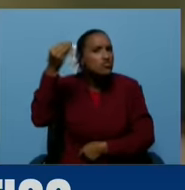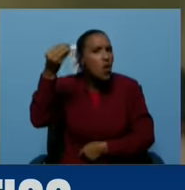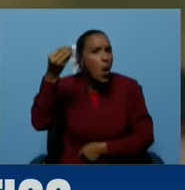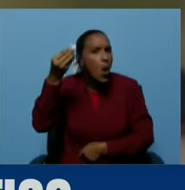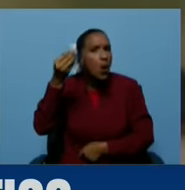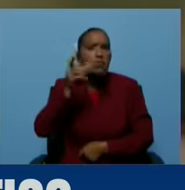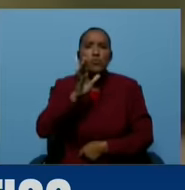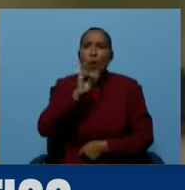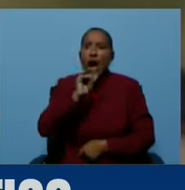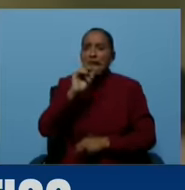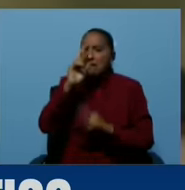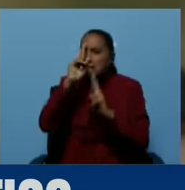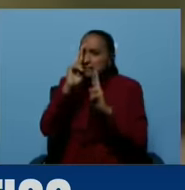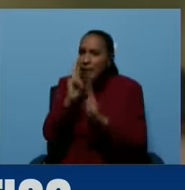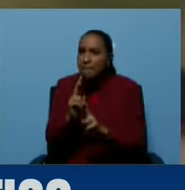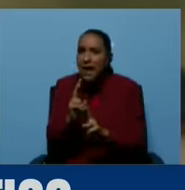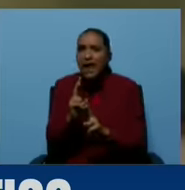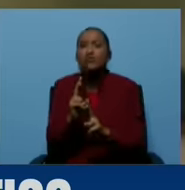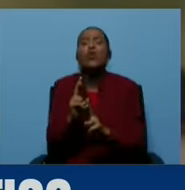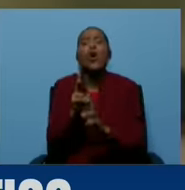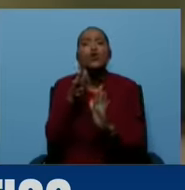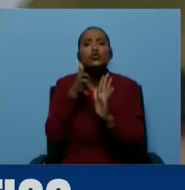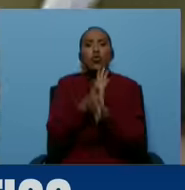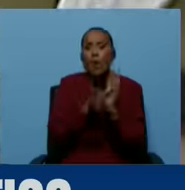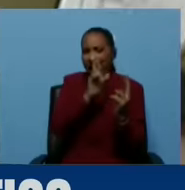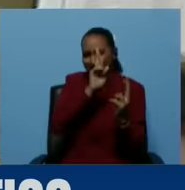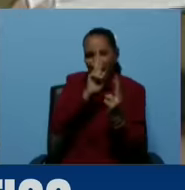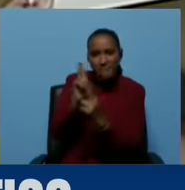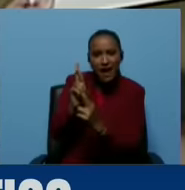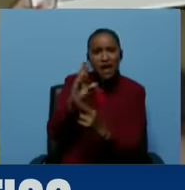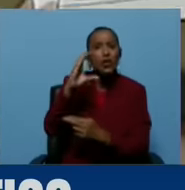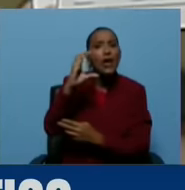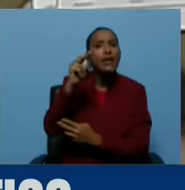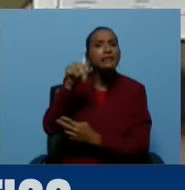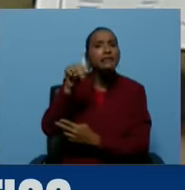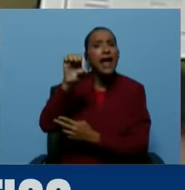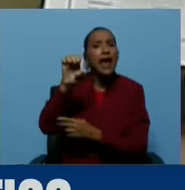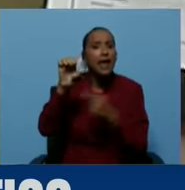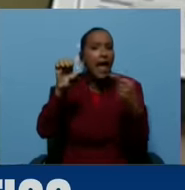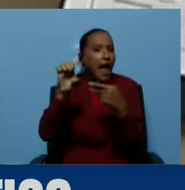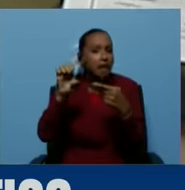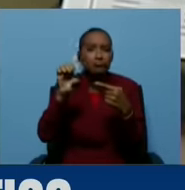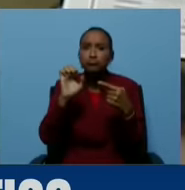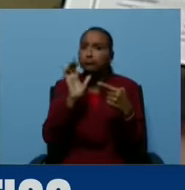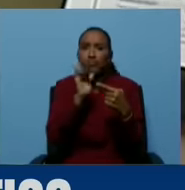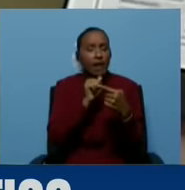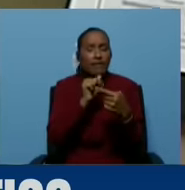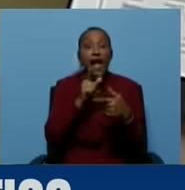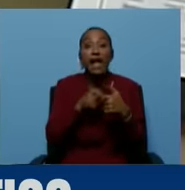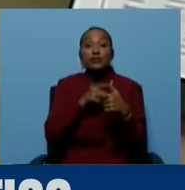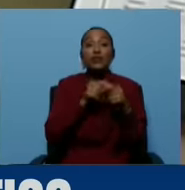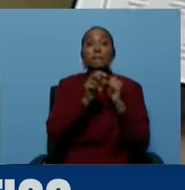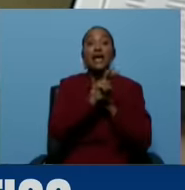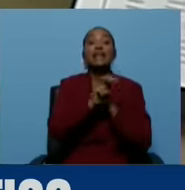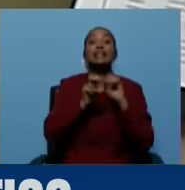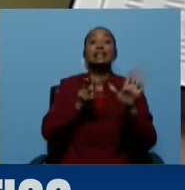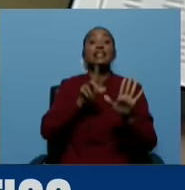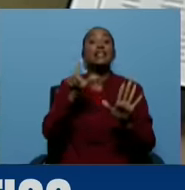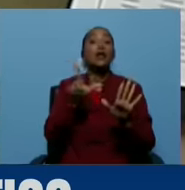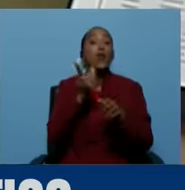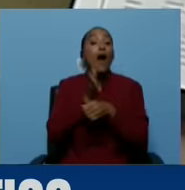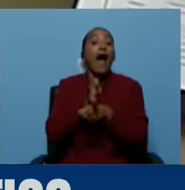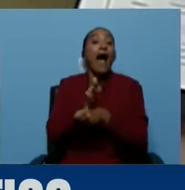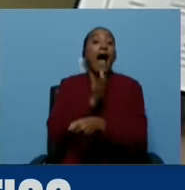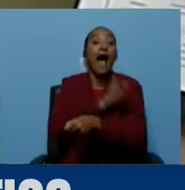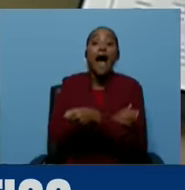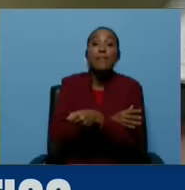acato por el poder electoral. Entonces, el 27 de julio, ellos registran